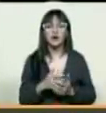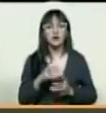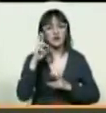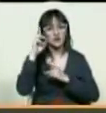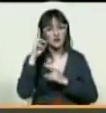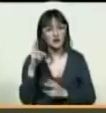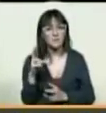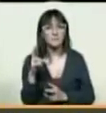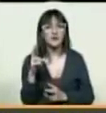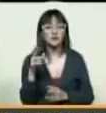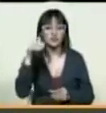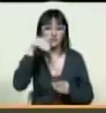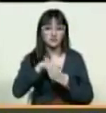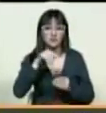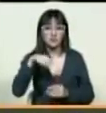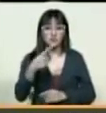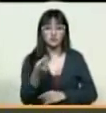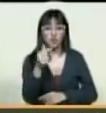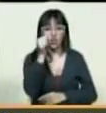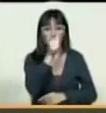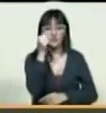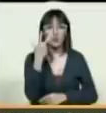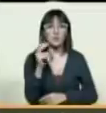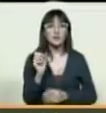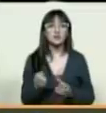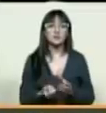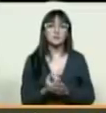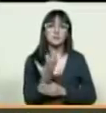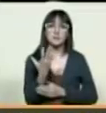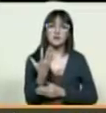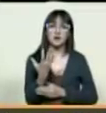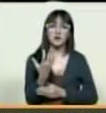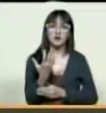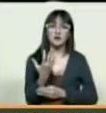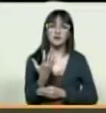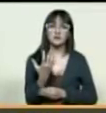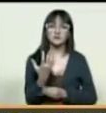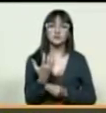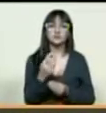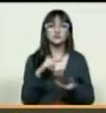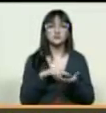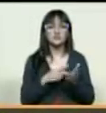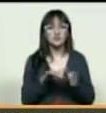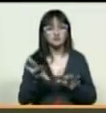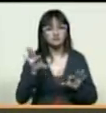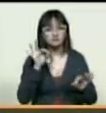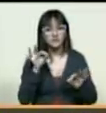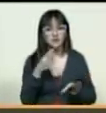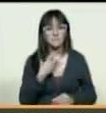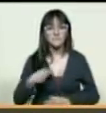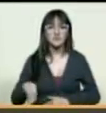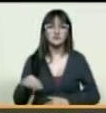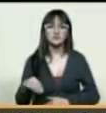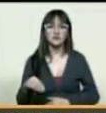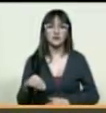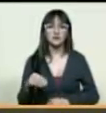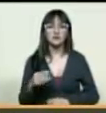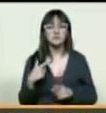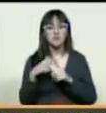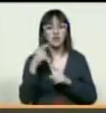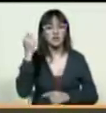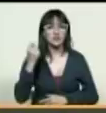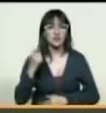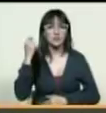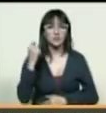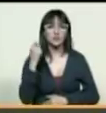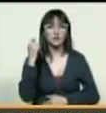al evento electoral del próximo domingo 20 de mayo, que nos permitirá elegir presidente de la República y diputados